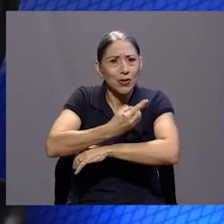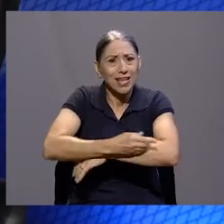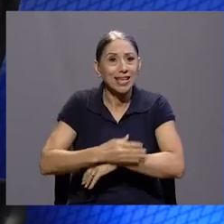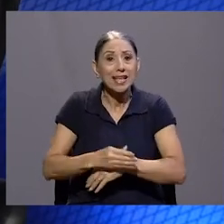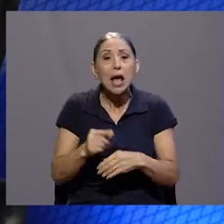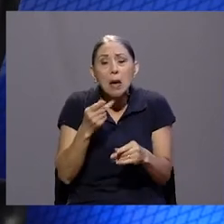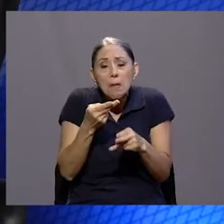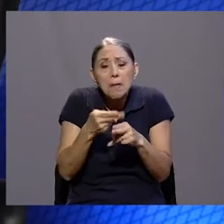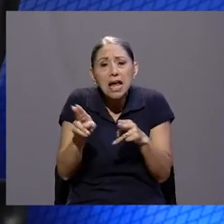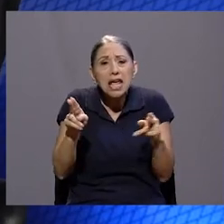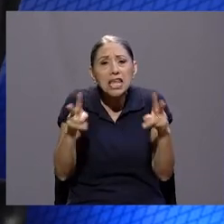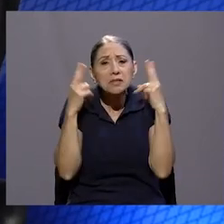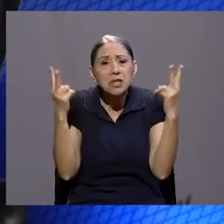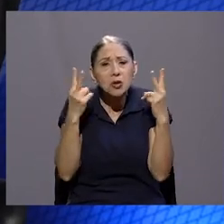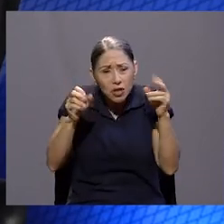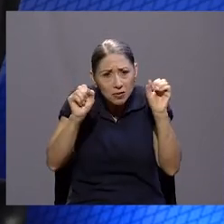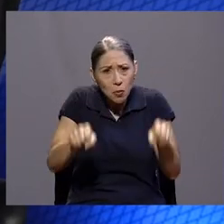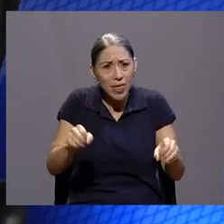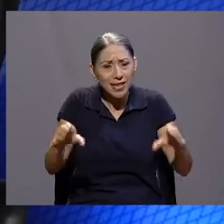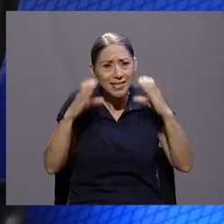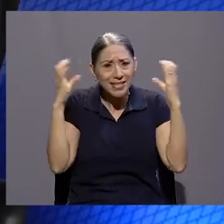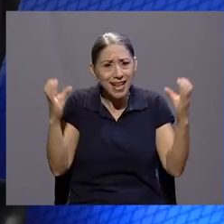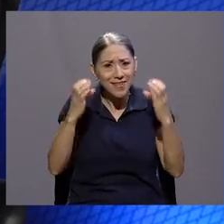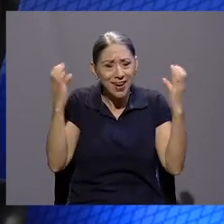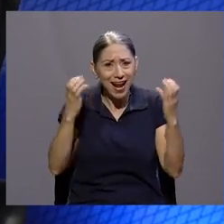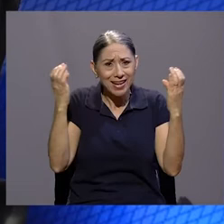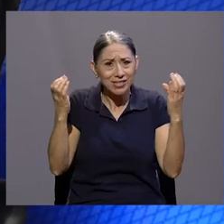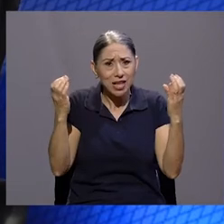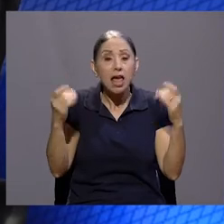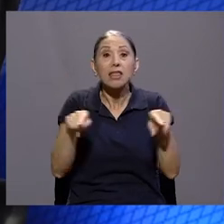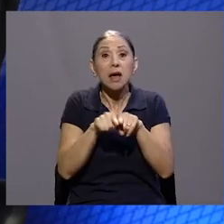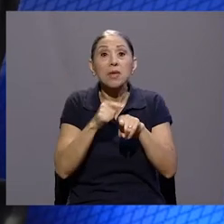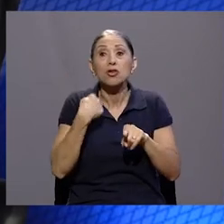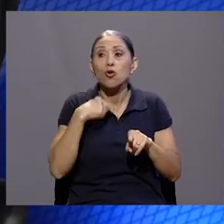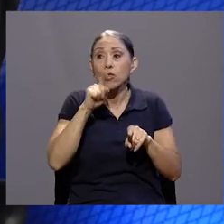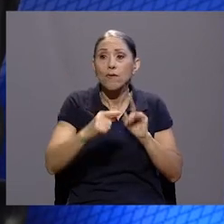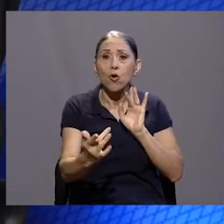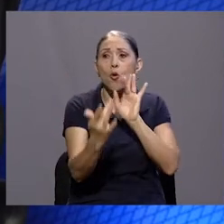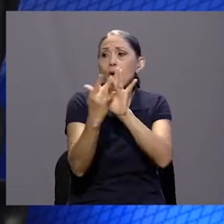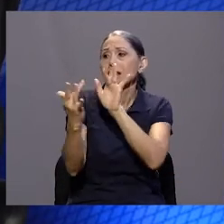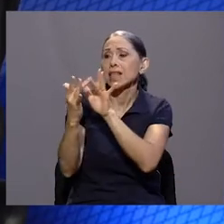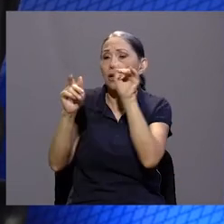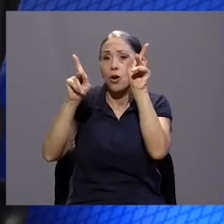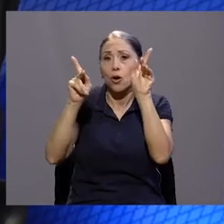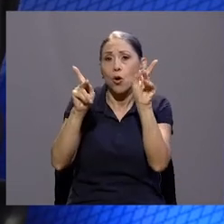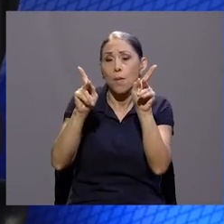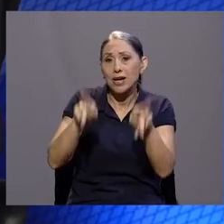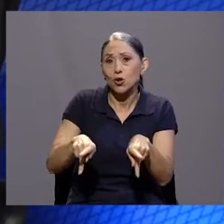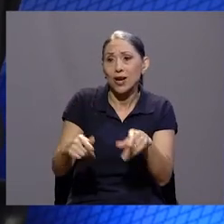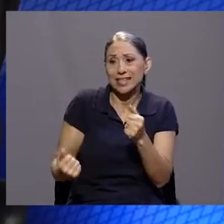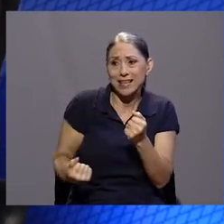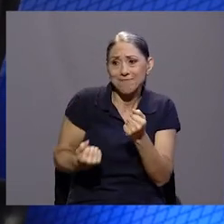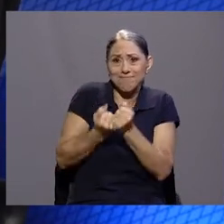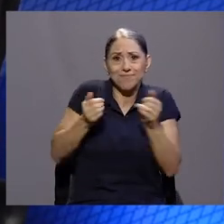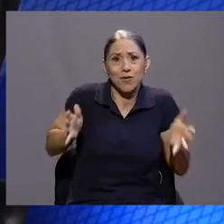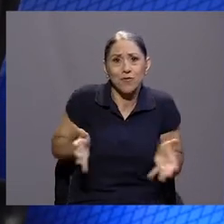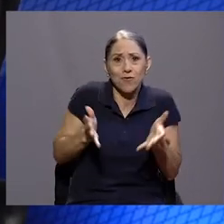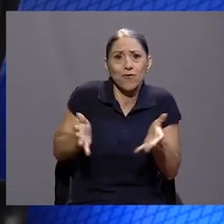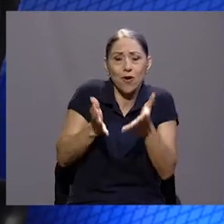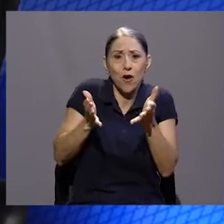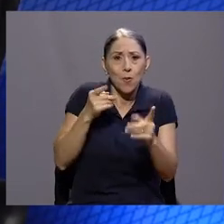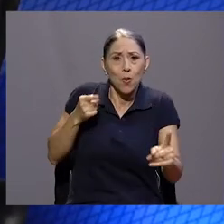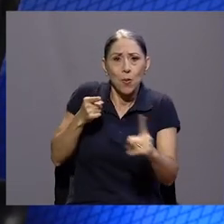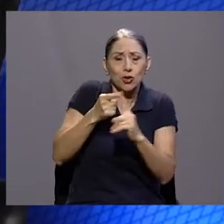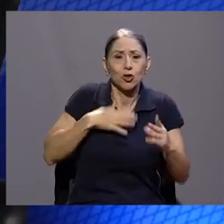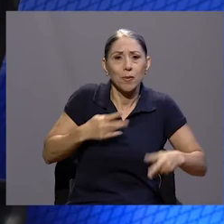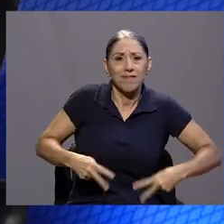también que yo me conecte con personas que le dan propósito y sentido a mi vida no me funciona una persona que lo único que haga al comunicarse conmigo es